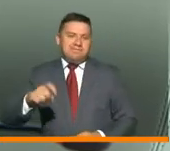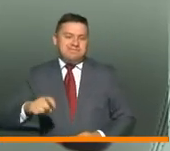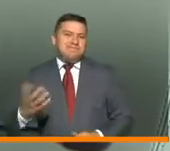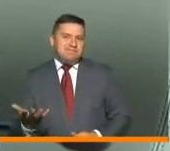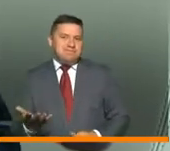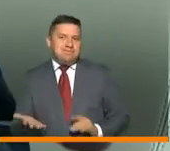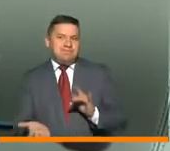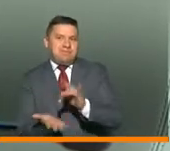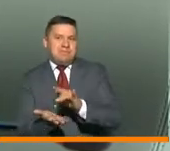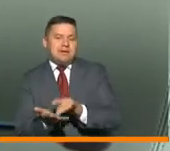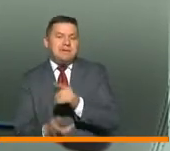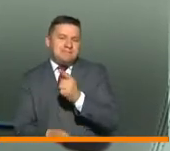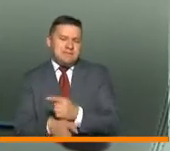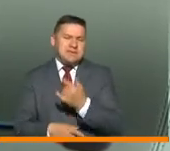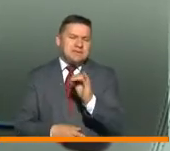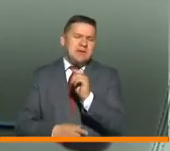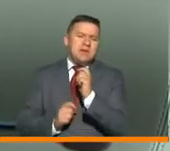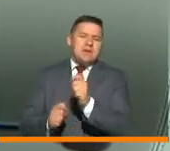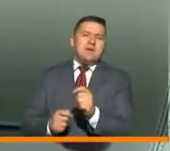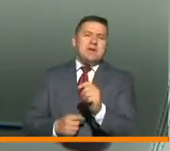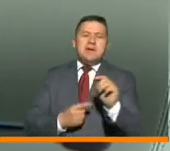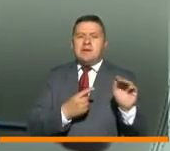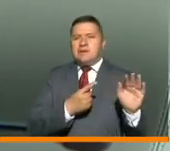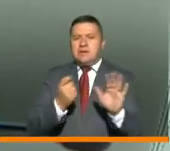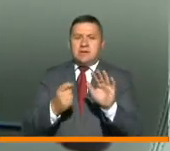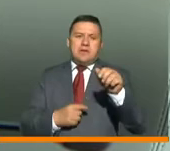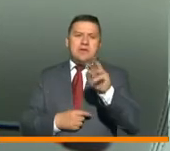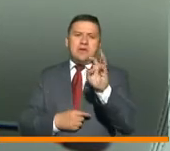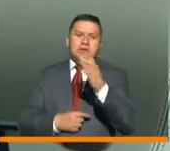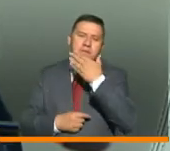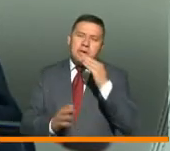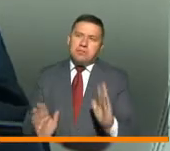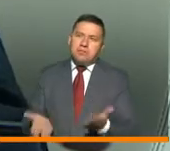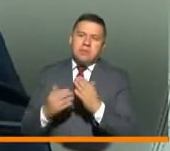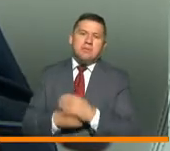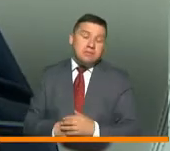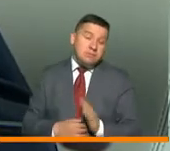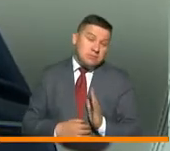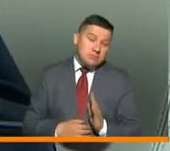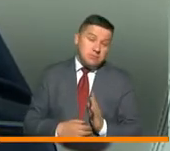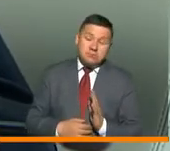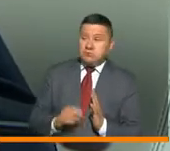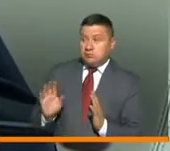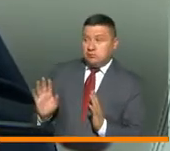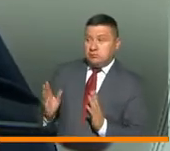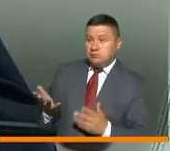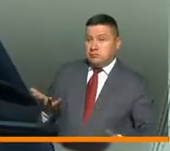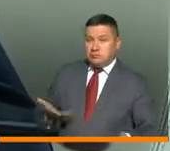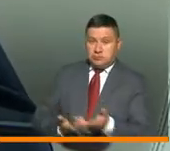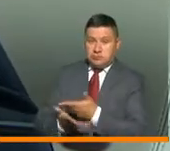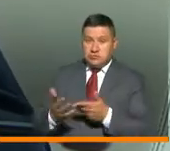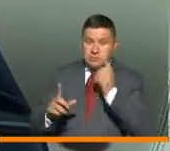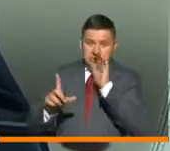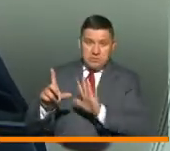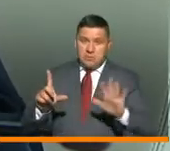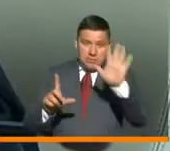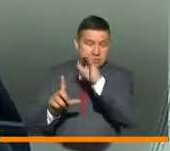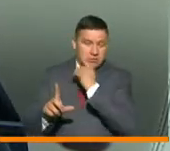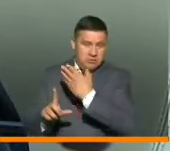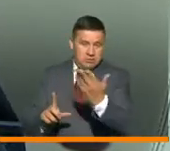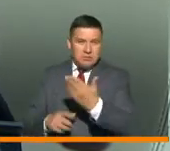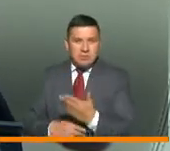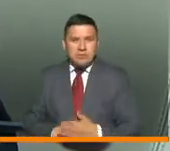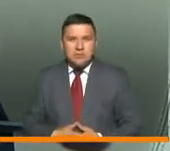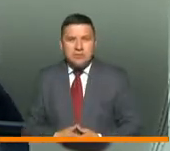necesitamos para retornar. De estos ya se han entregado 618 mejoramientos. Así que si le parece, compartamos el video que da cuenta de todos